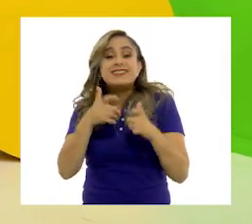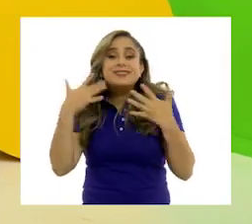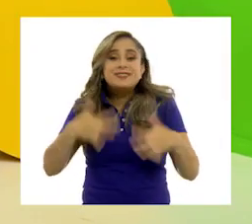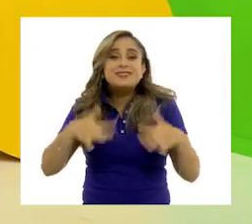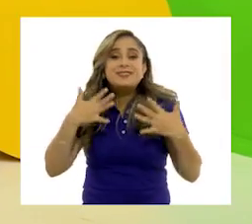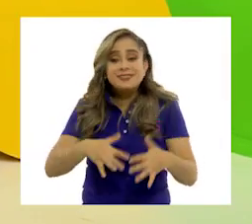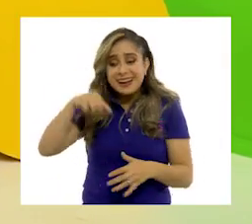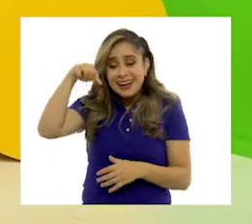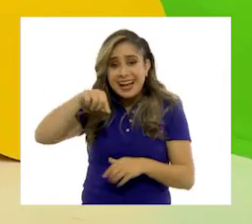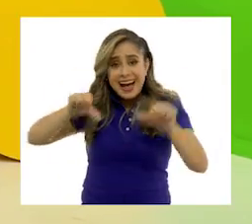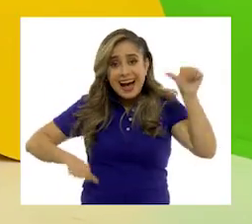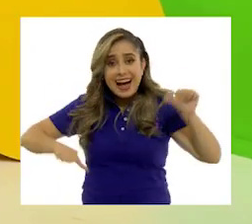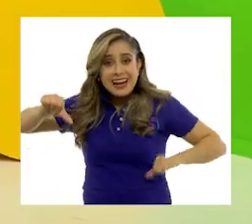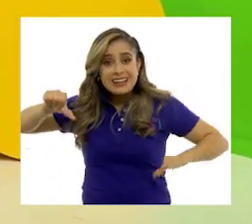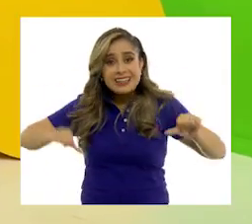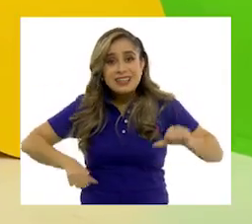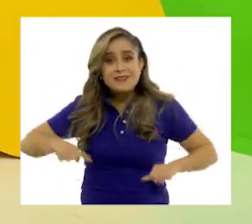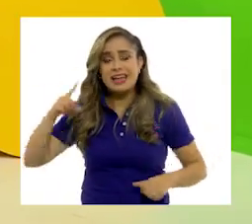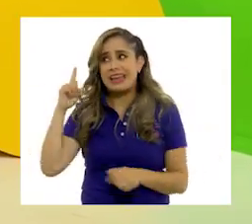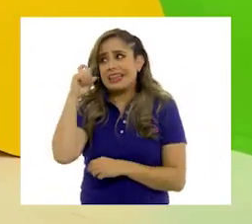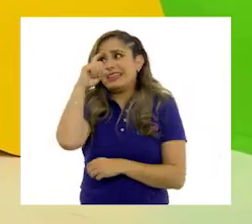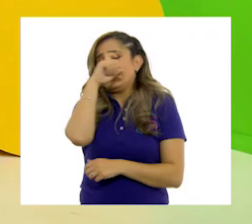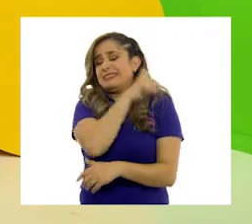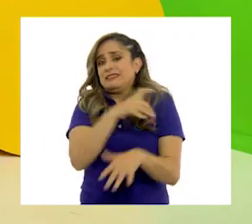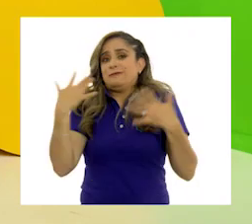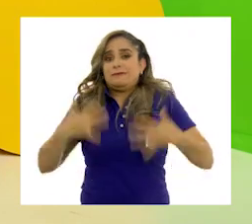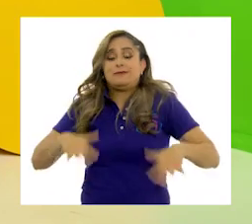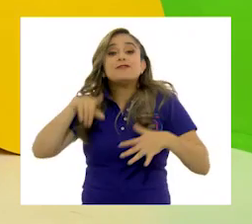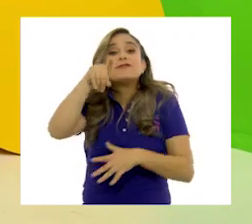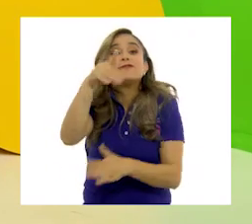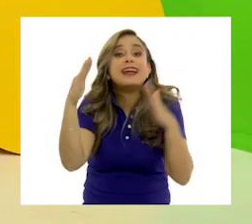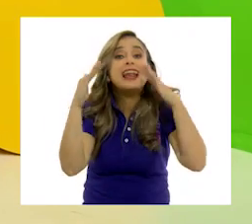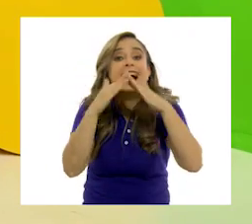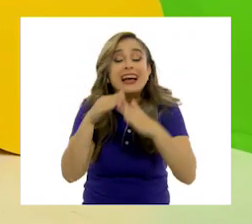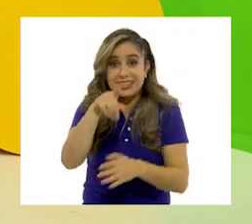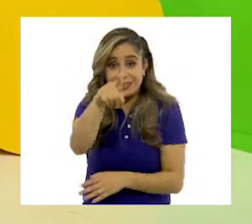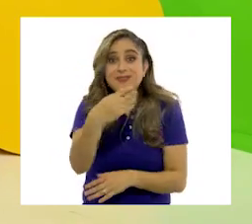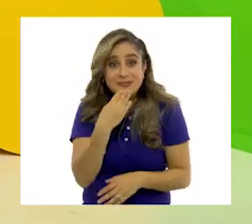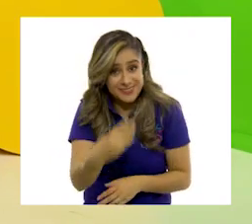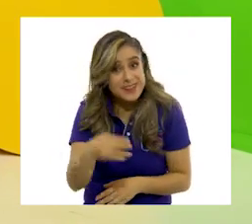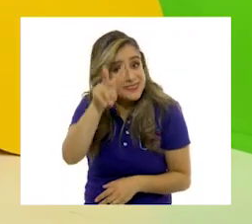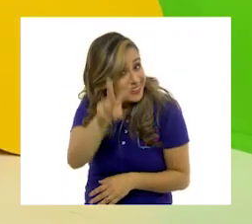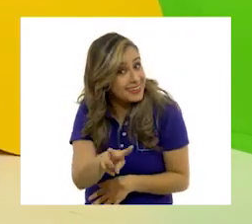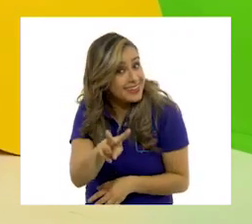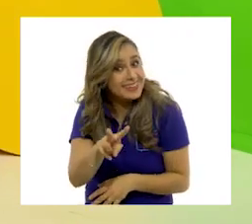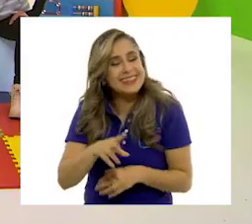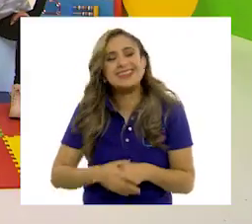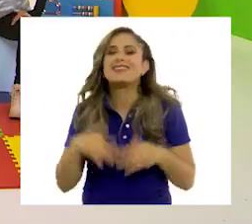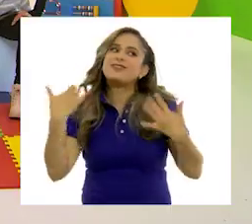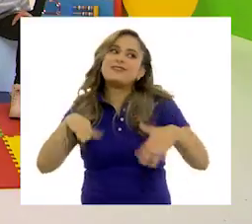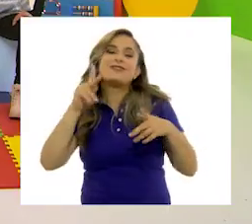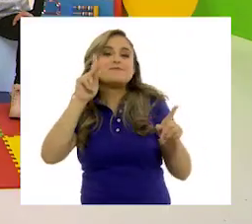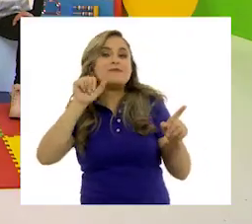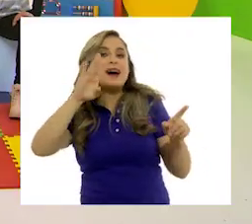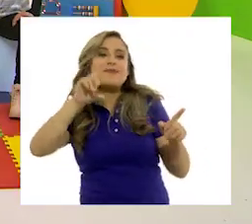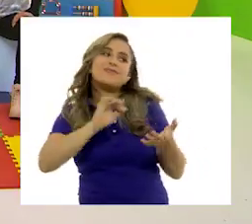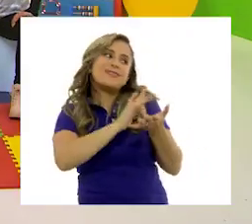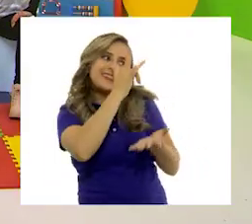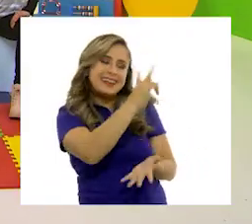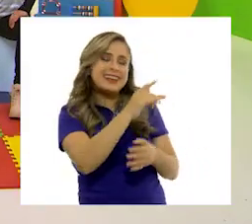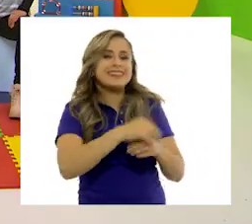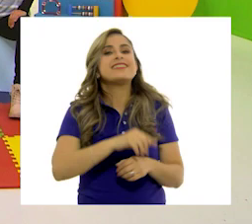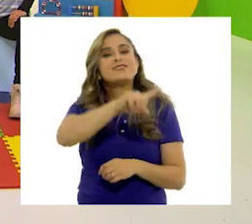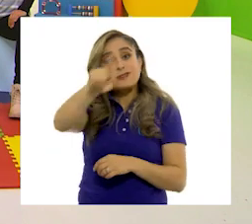Esta actividad fue un gran reto. Estoy segura que allá en casa lo hicieron muy bien. Ay, Pablo, muchas gracias. Lo hicieron muy